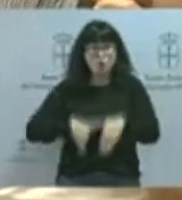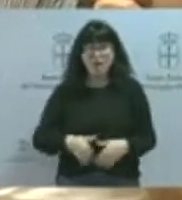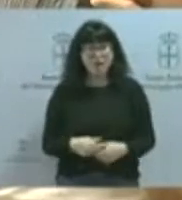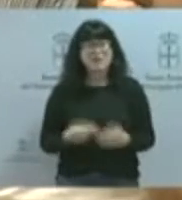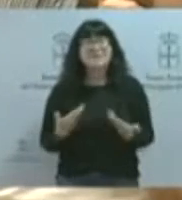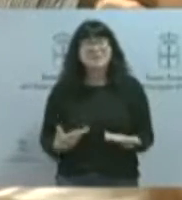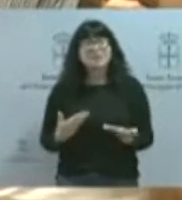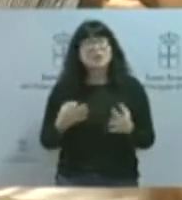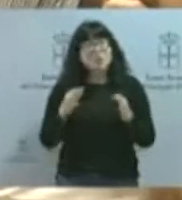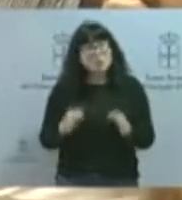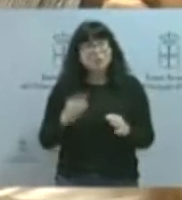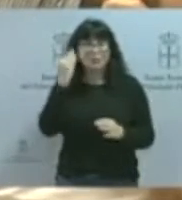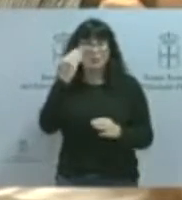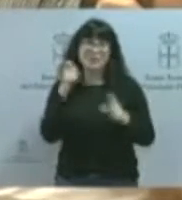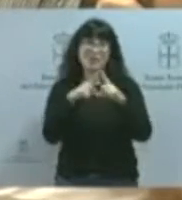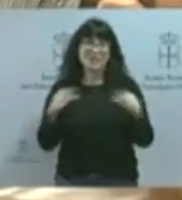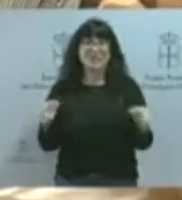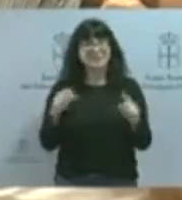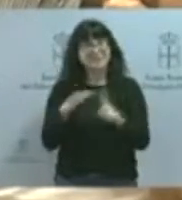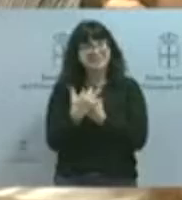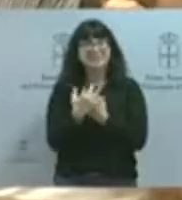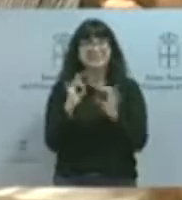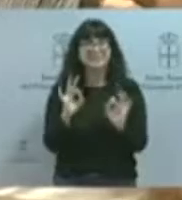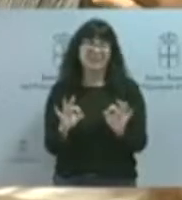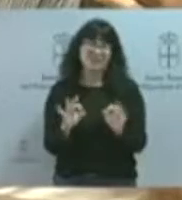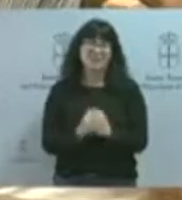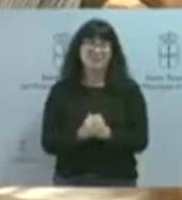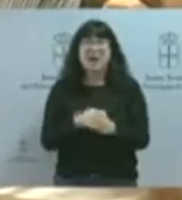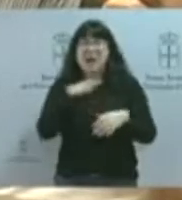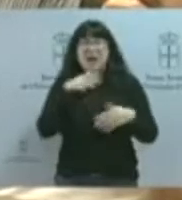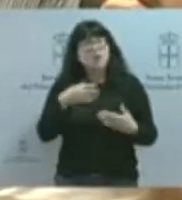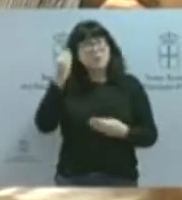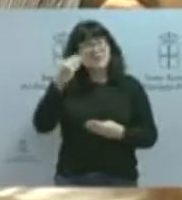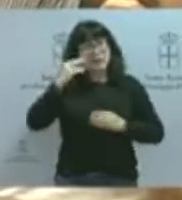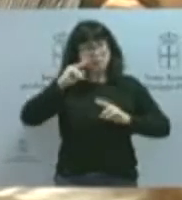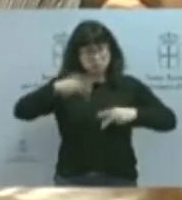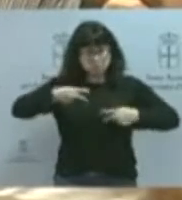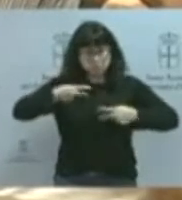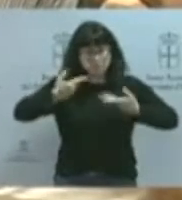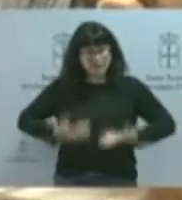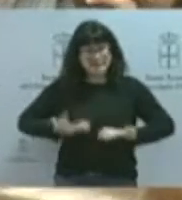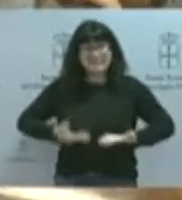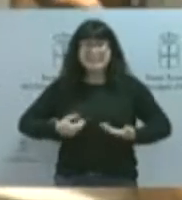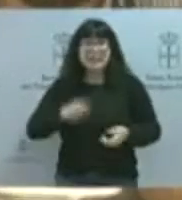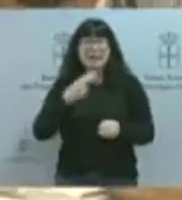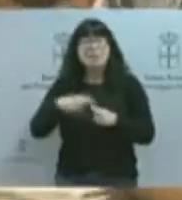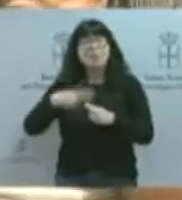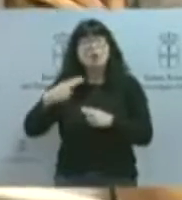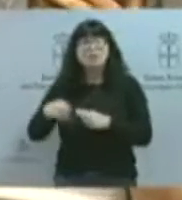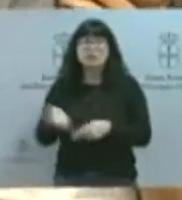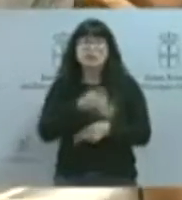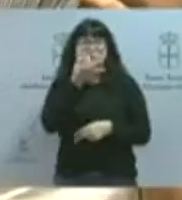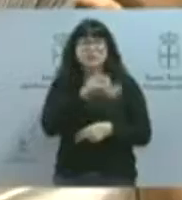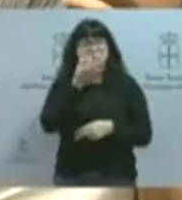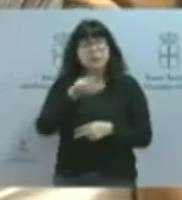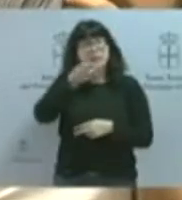un presente perpetuo en el que nuestros dirigentes políticos repiten una y otra vez las mismas fórmulas retóricas. Recuerdo a